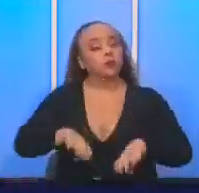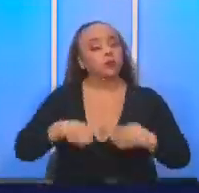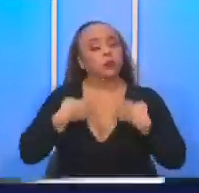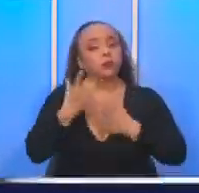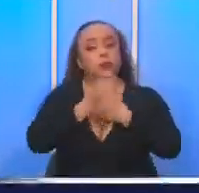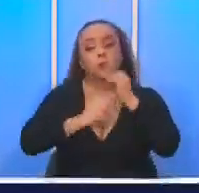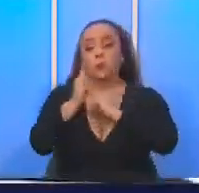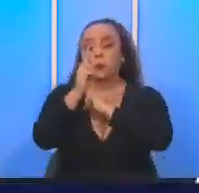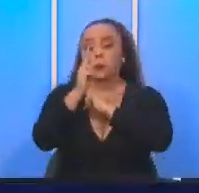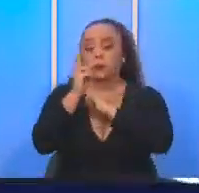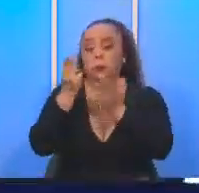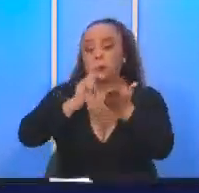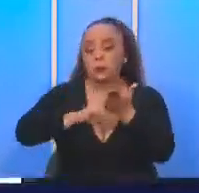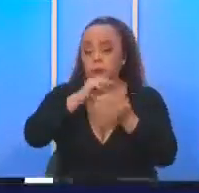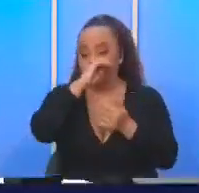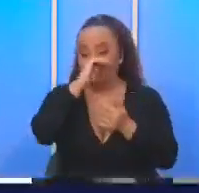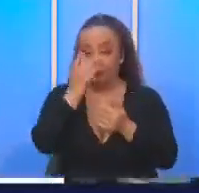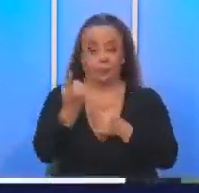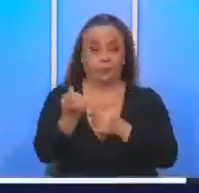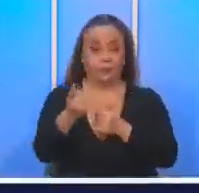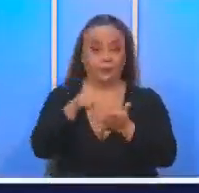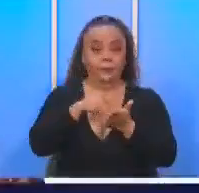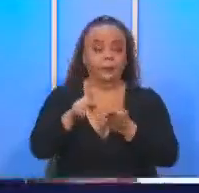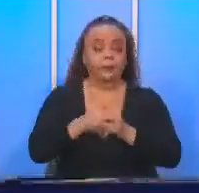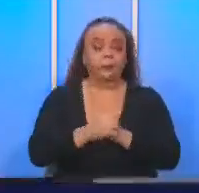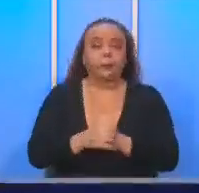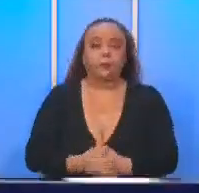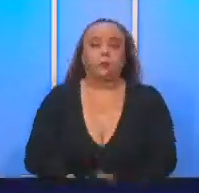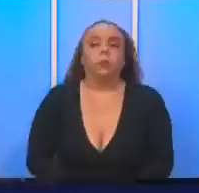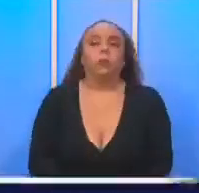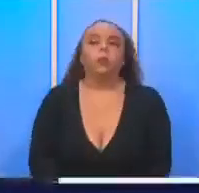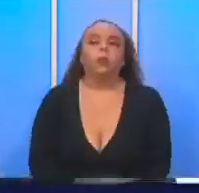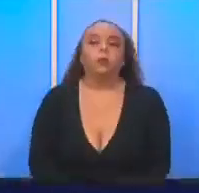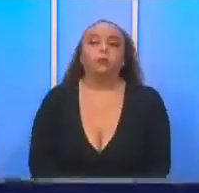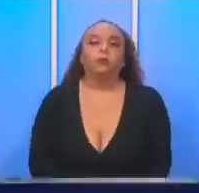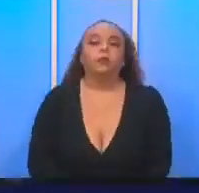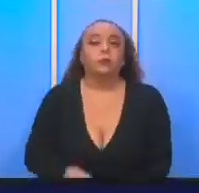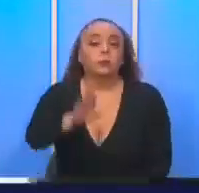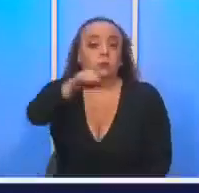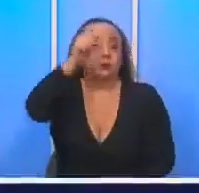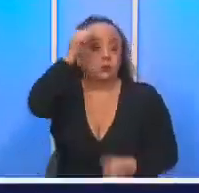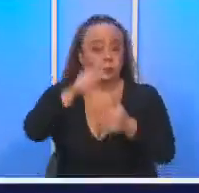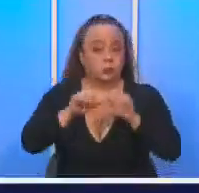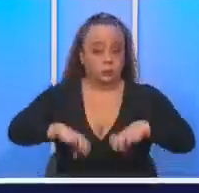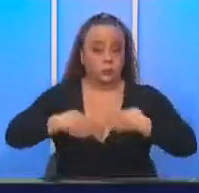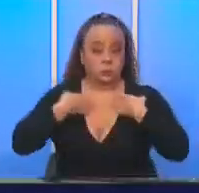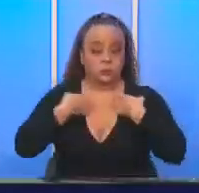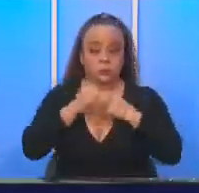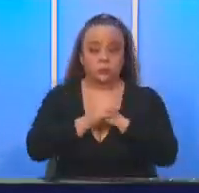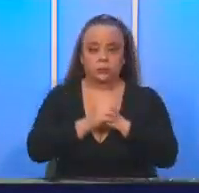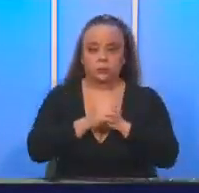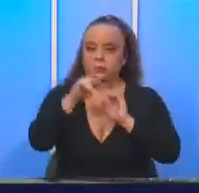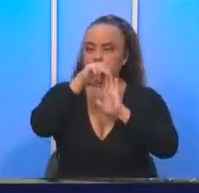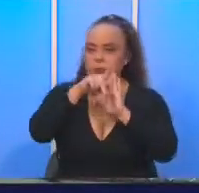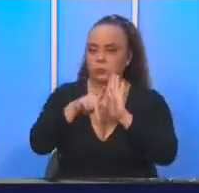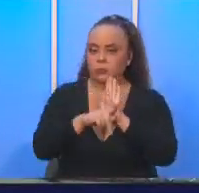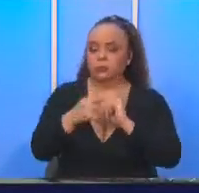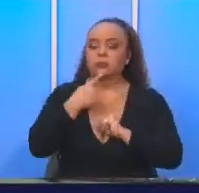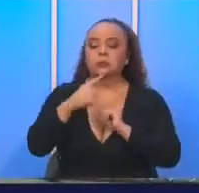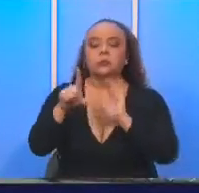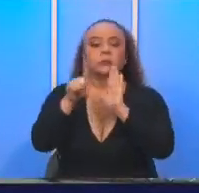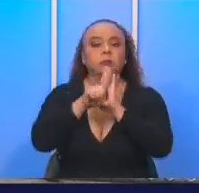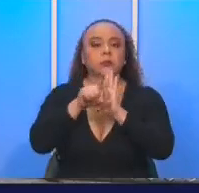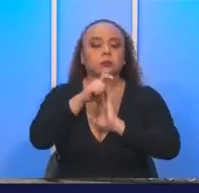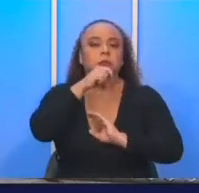existen sanciones o multas de tránsito pendientes de cancelar. Recordemos que existe un principio en el cual, según la